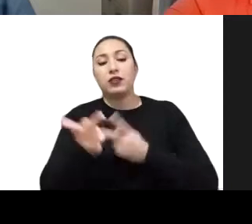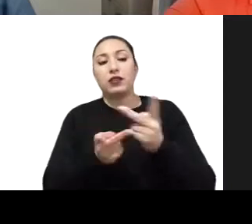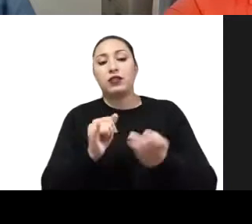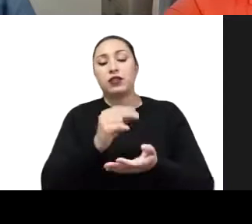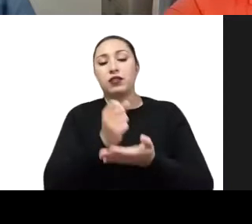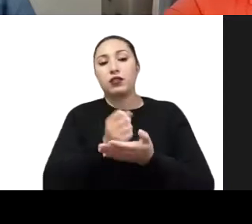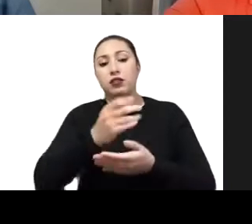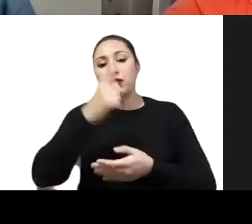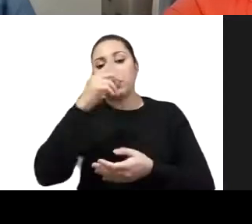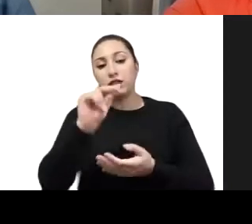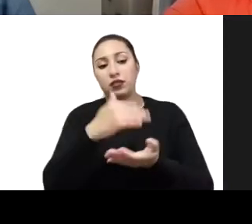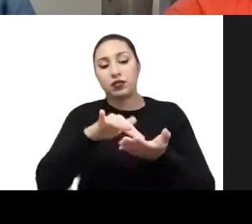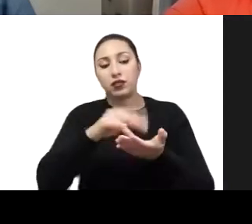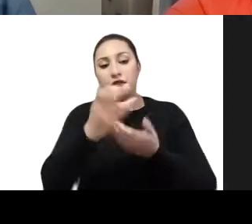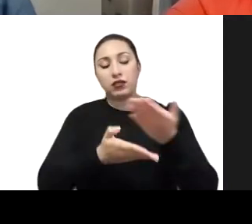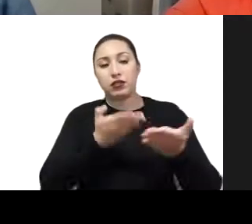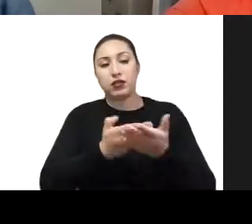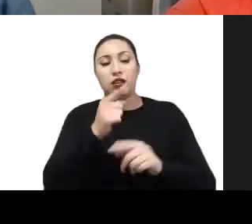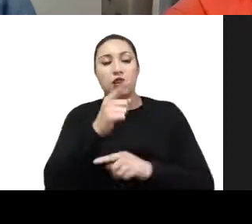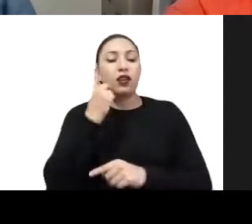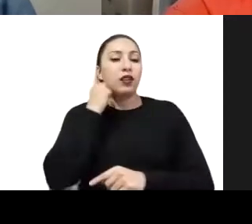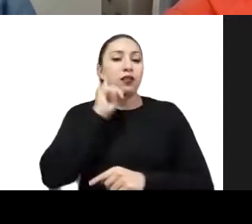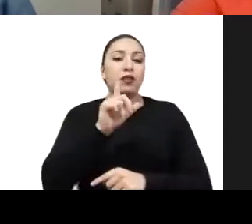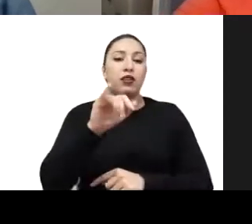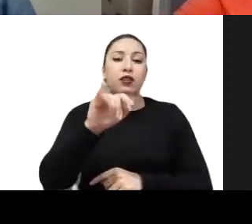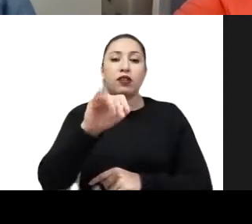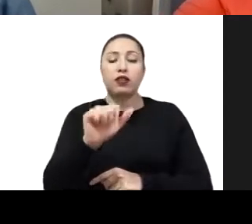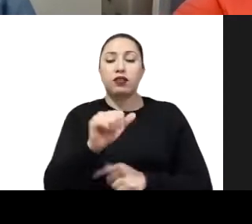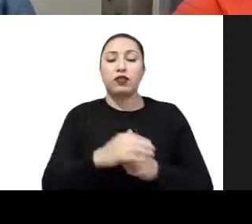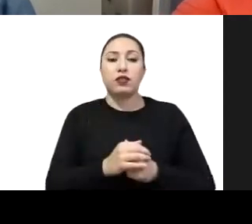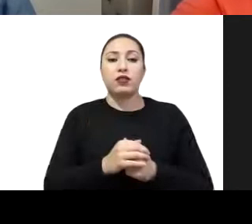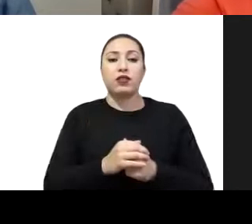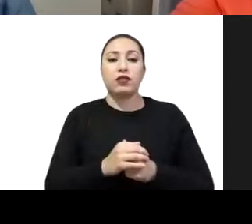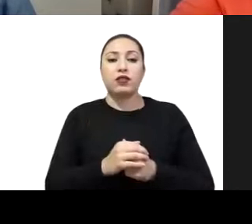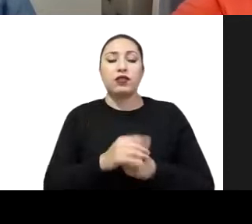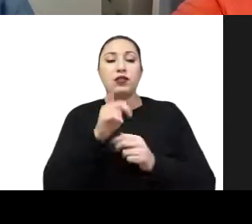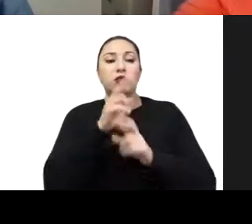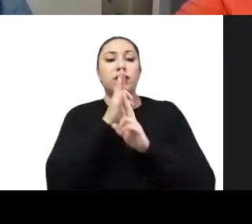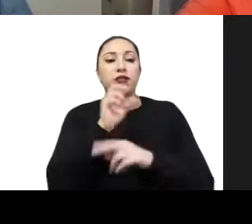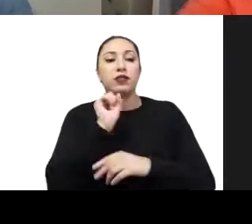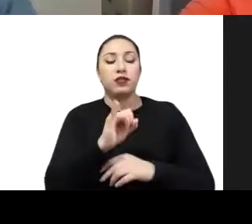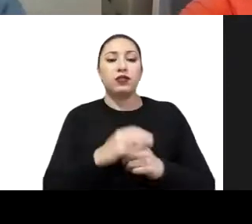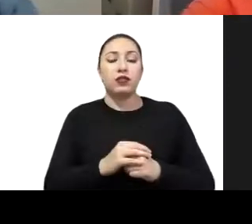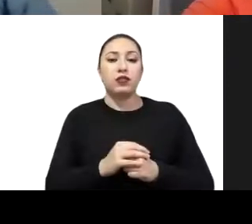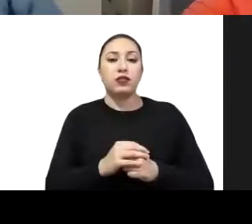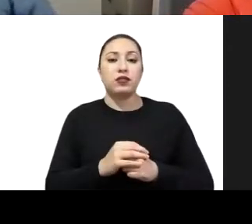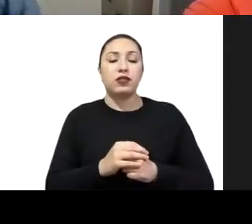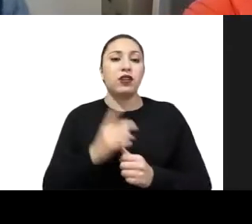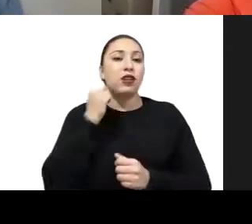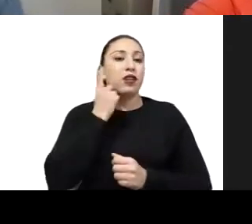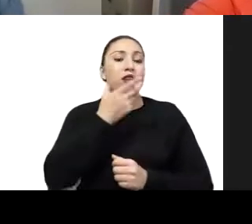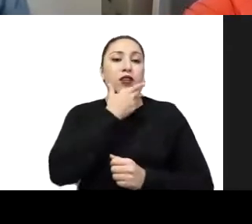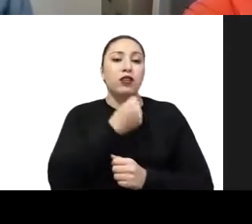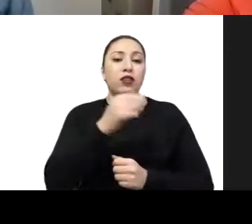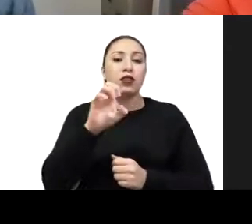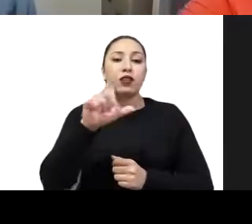del presente dictamen. Diputada Lilia María Sarmiento Gómez. Lilia María Sarmiento Gómez, a favor. Gracias, diputado